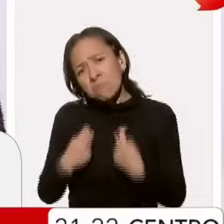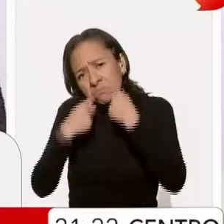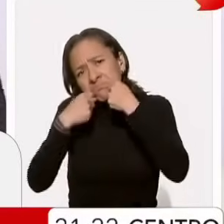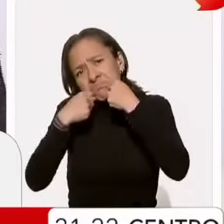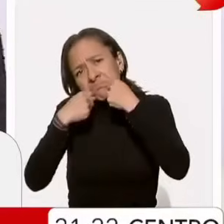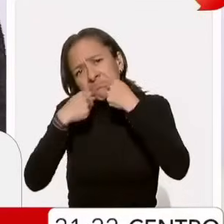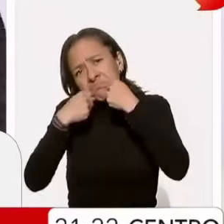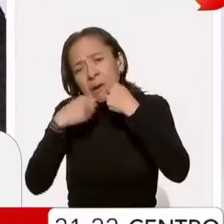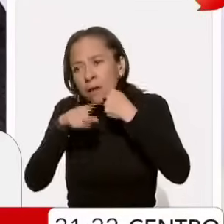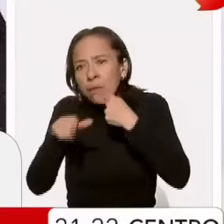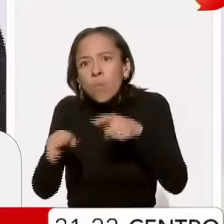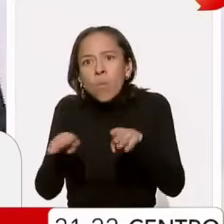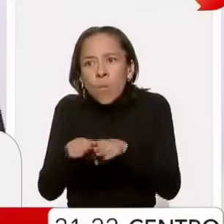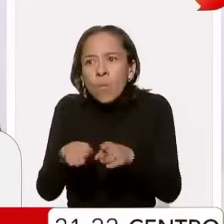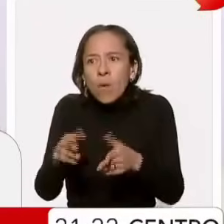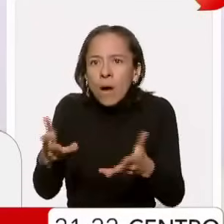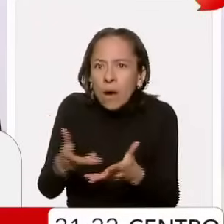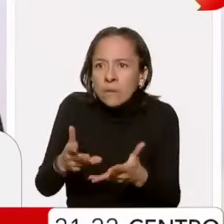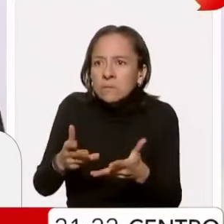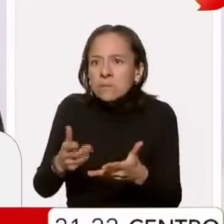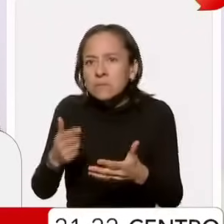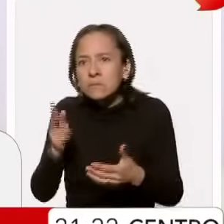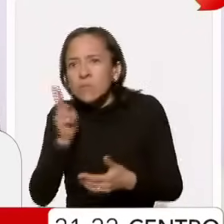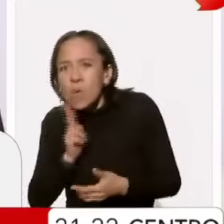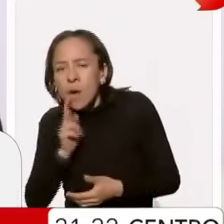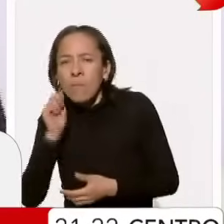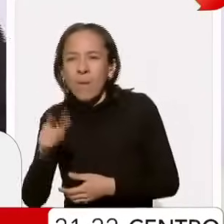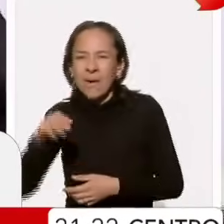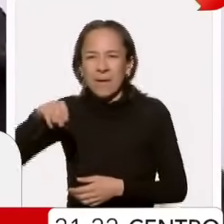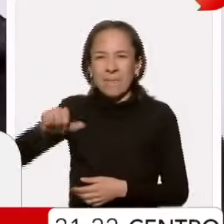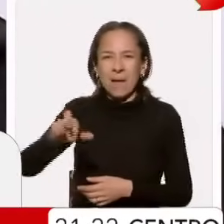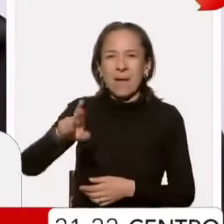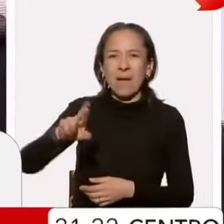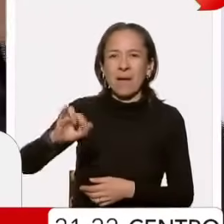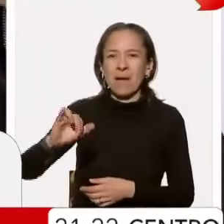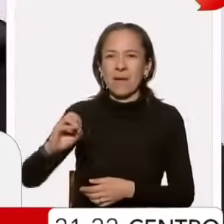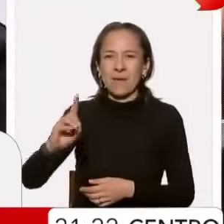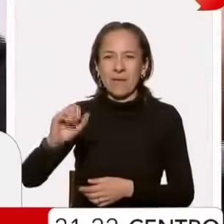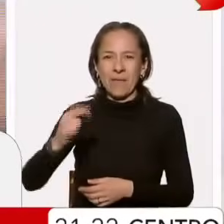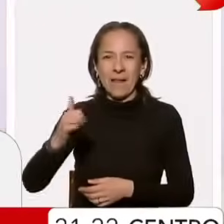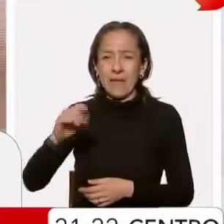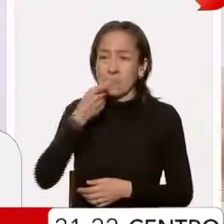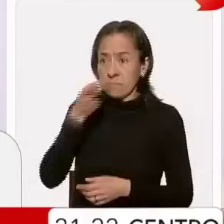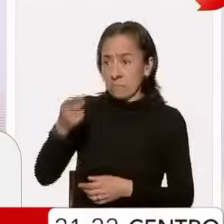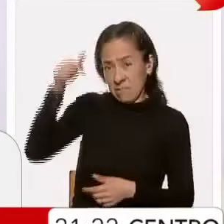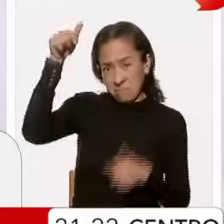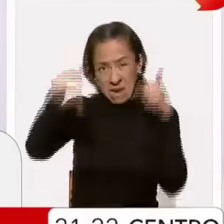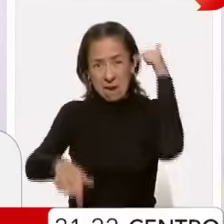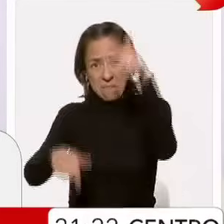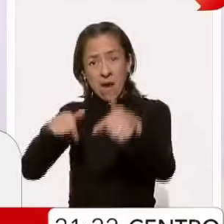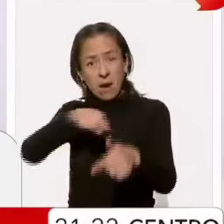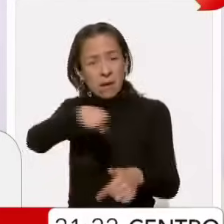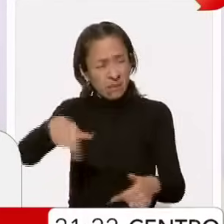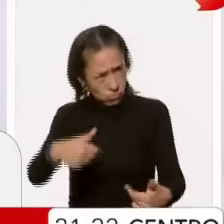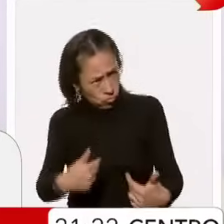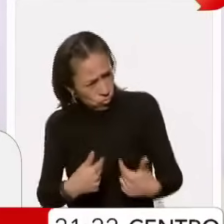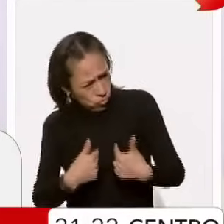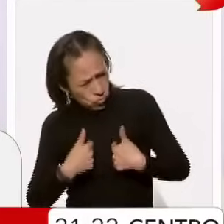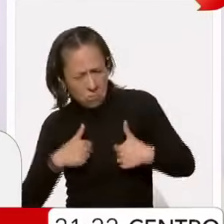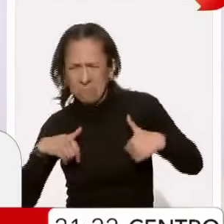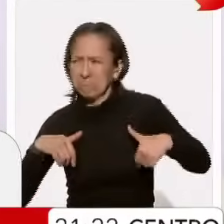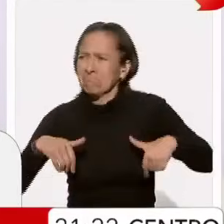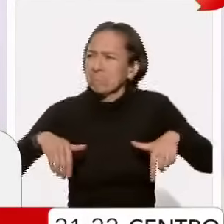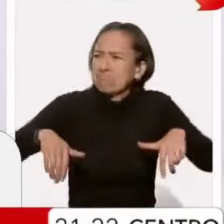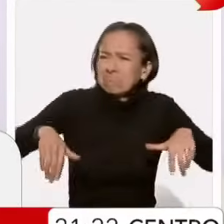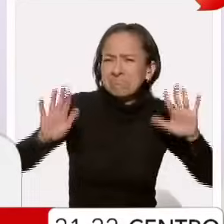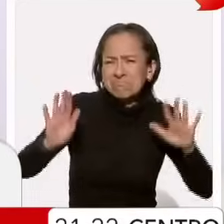una desvergüenza, algunos de los que Mario Delgado ha señalado como responsables dicen, jajaja, pero por supuesto que no.